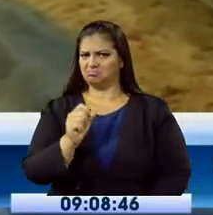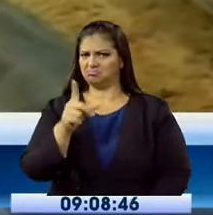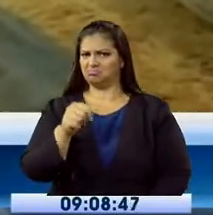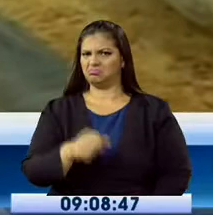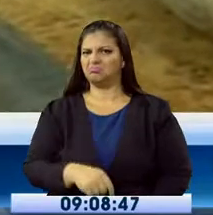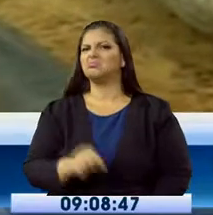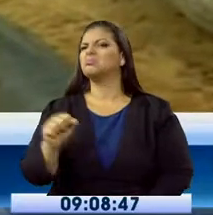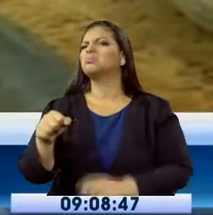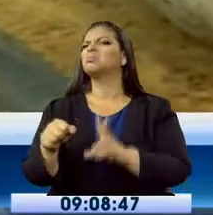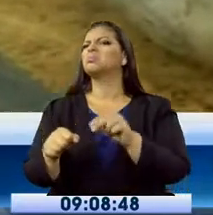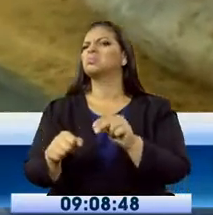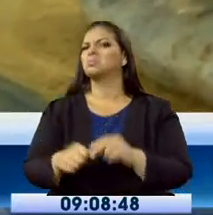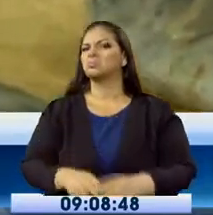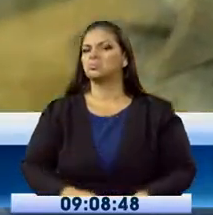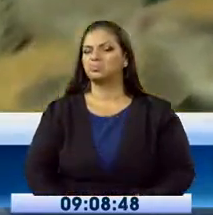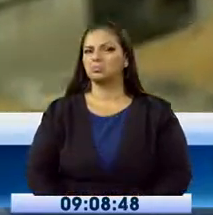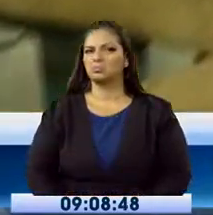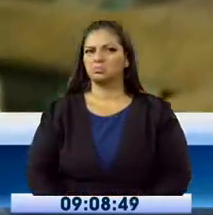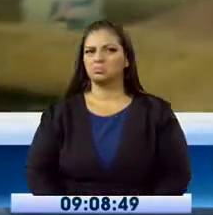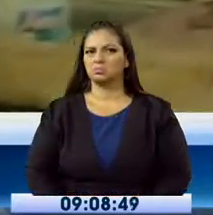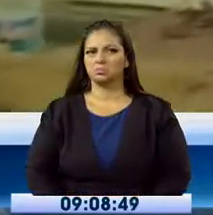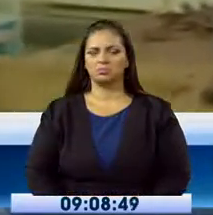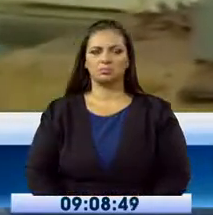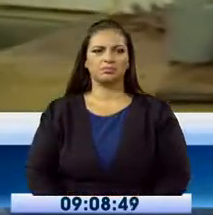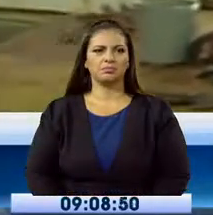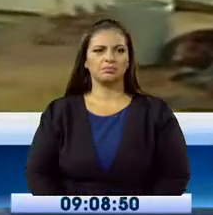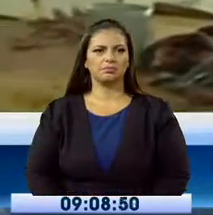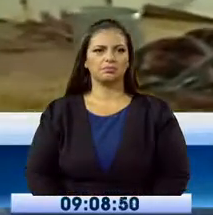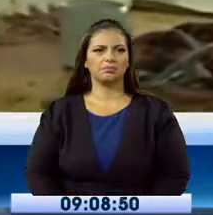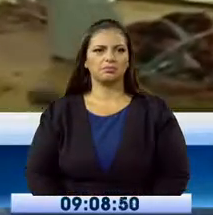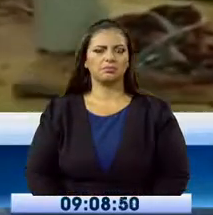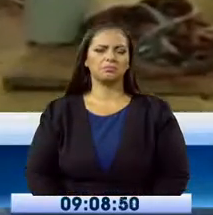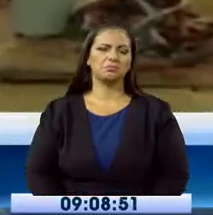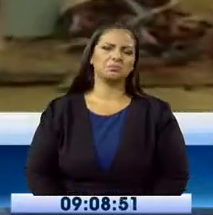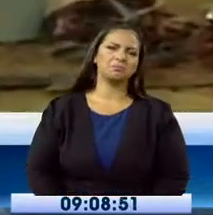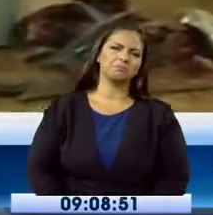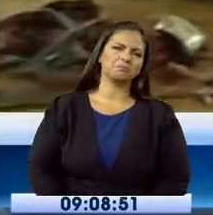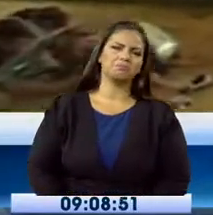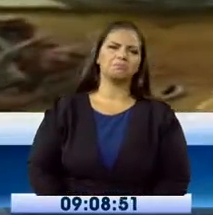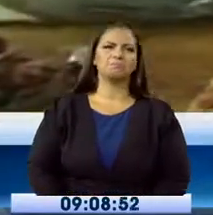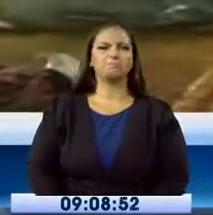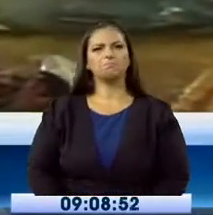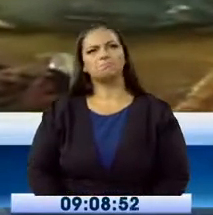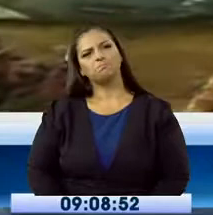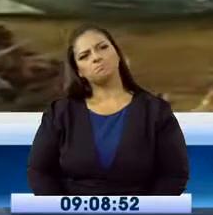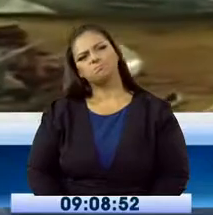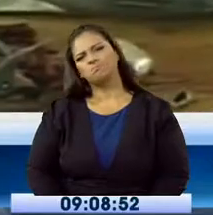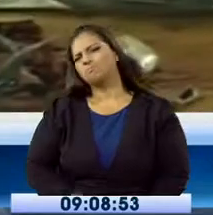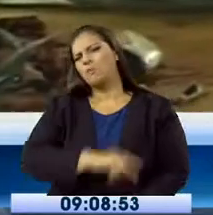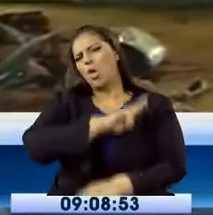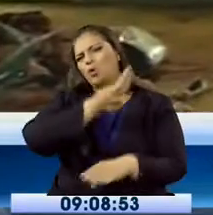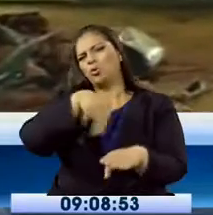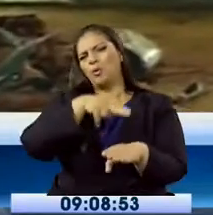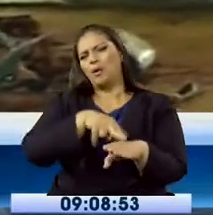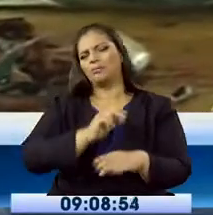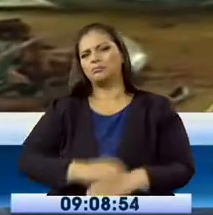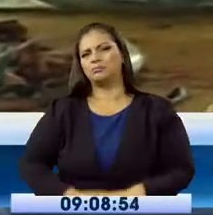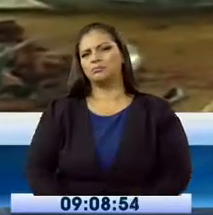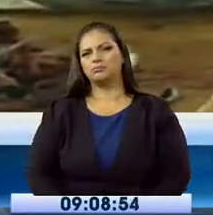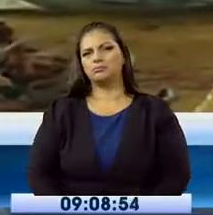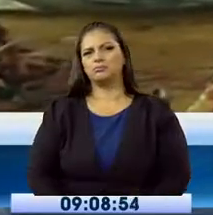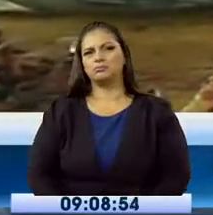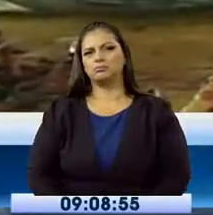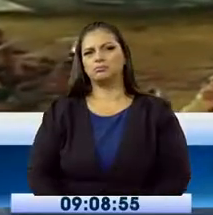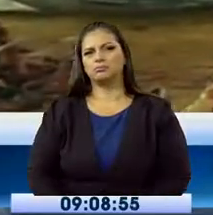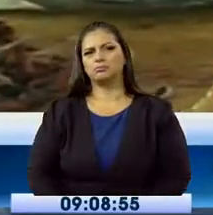está caro, ¿no? O sea, siempre tiene ese precio un poco elevado. Sí, pero ahorita parece normal porque no está